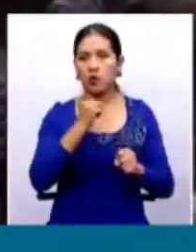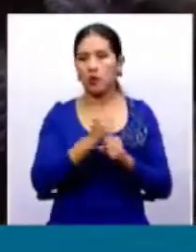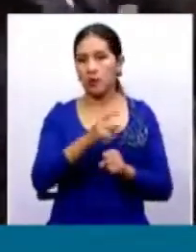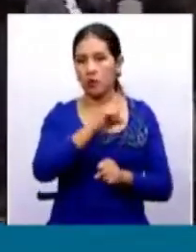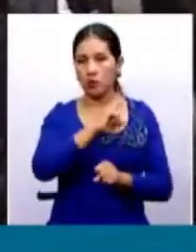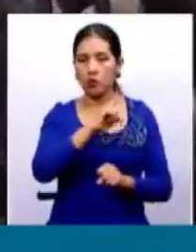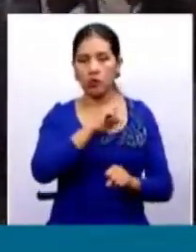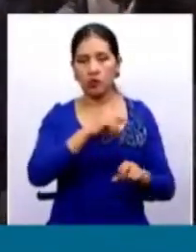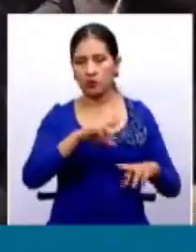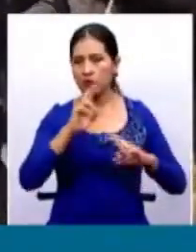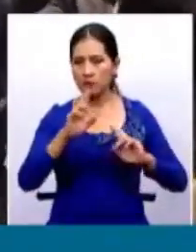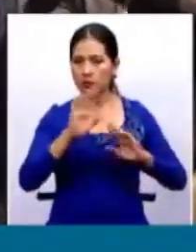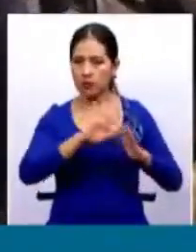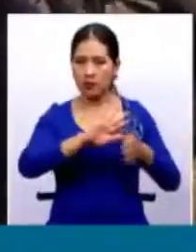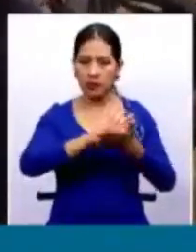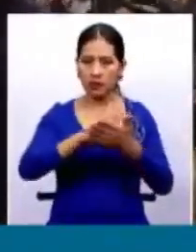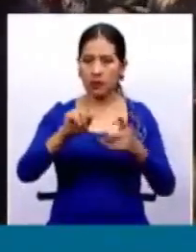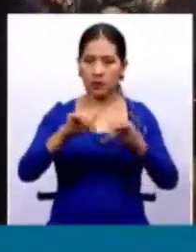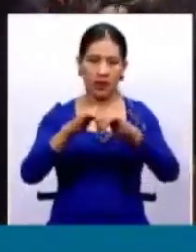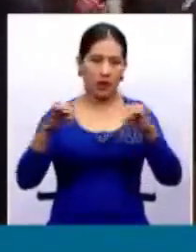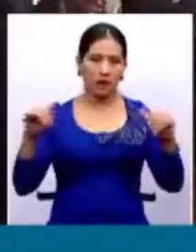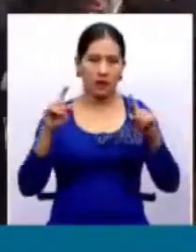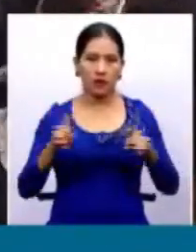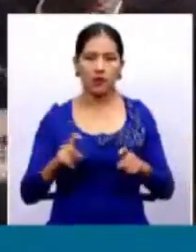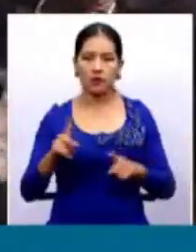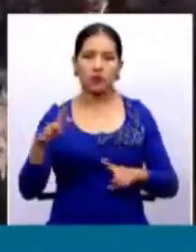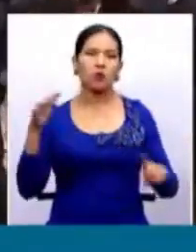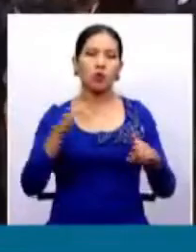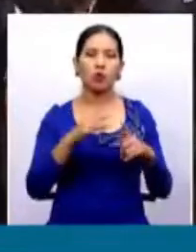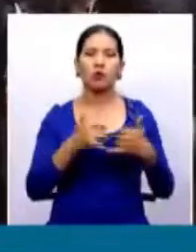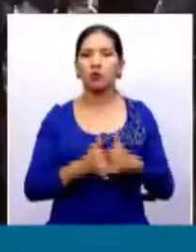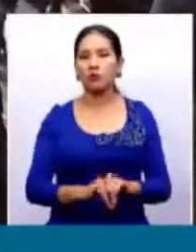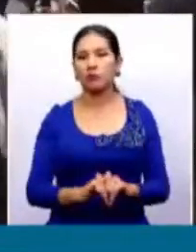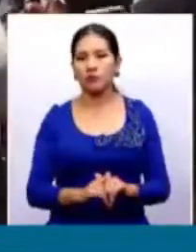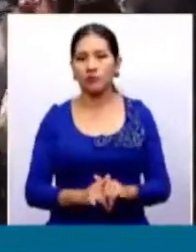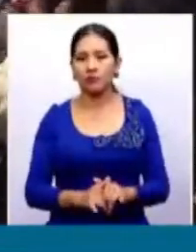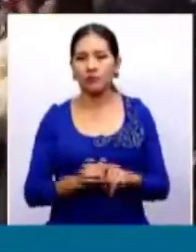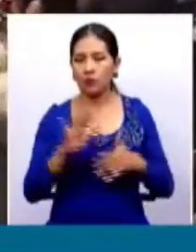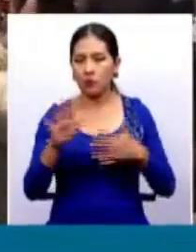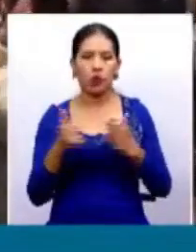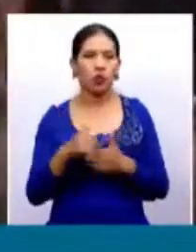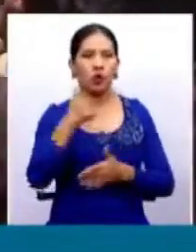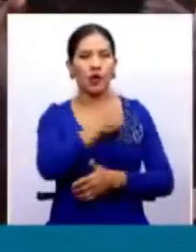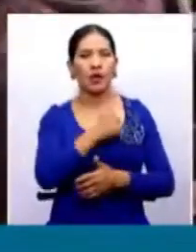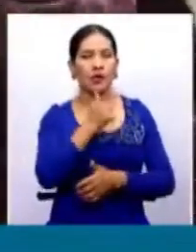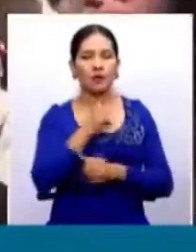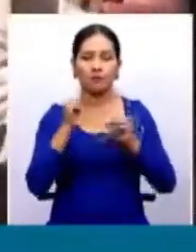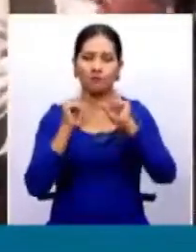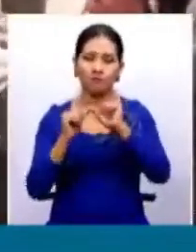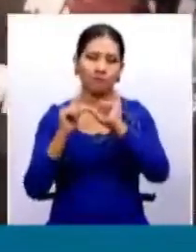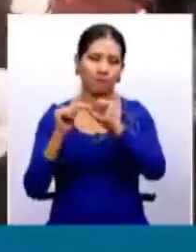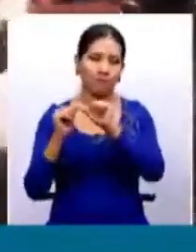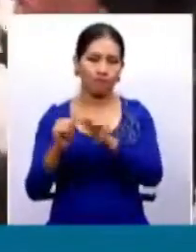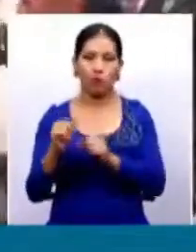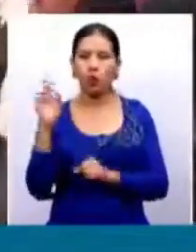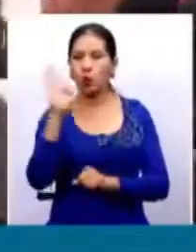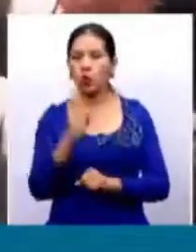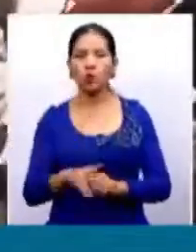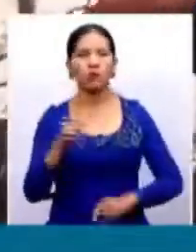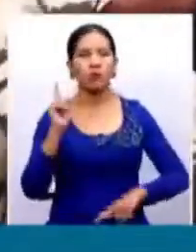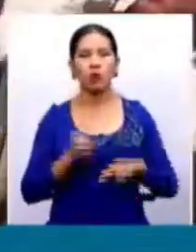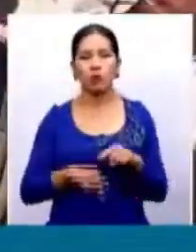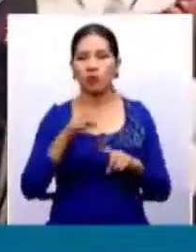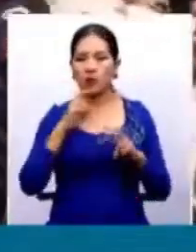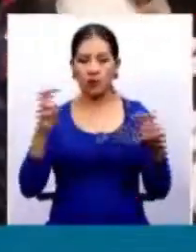de ellos y estas cosas ocurren y siguen van a seguir con eso nunca nunca van a poder sentarse a